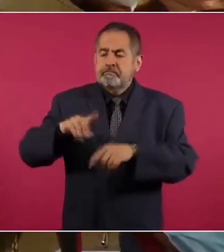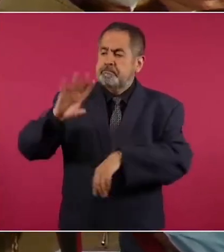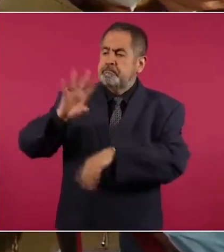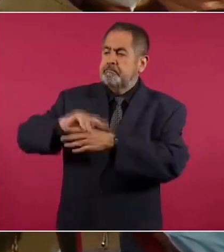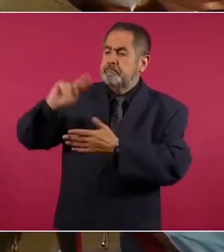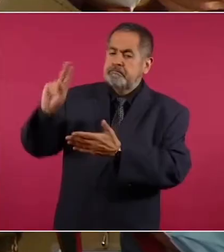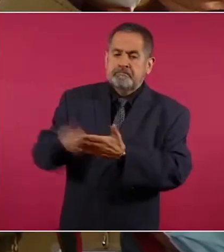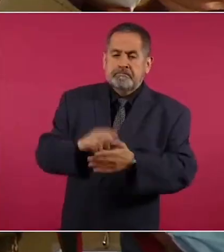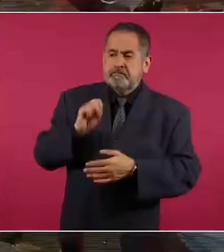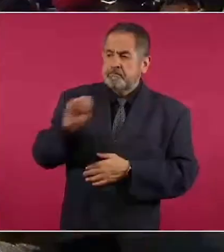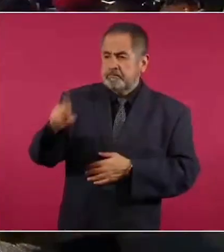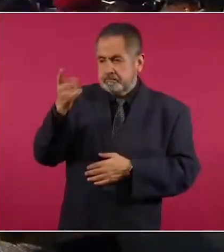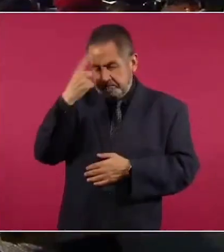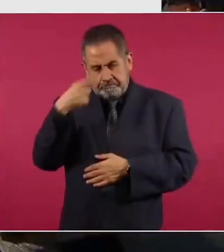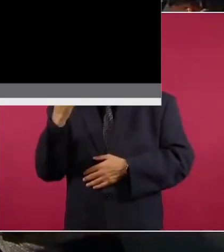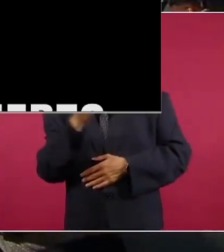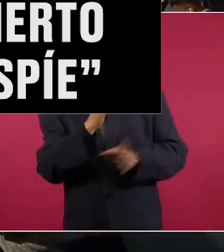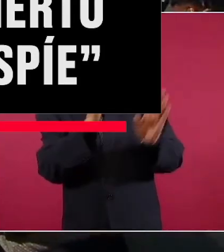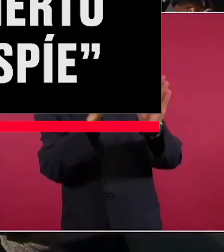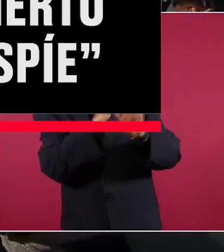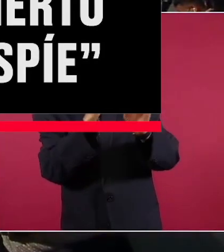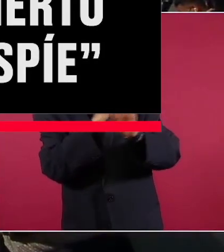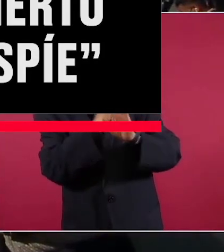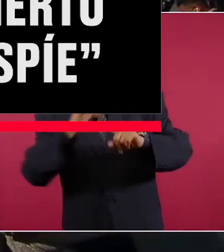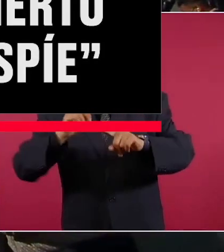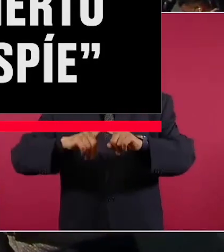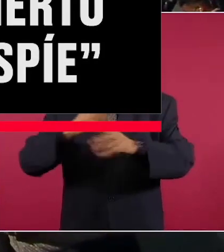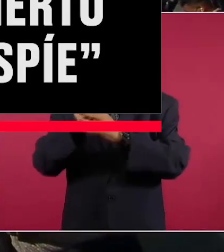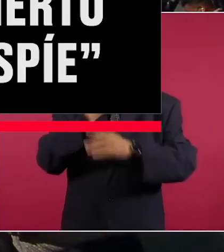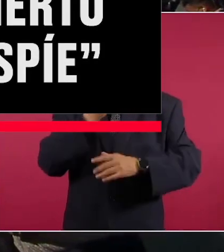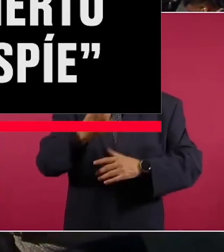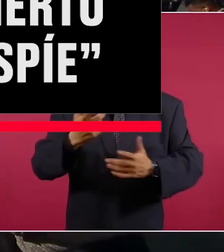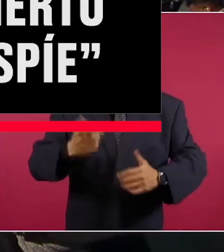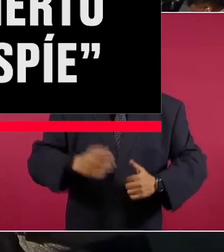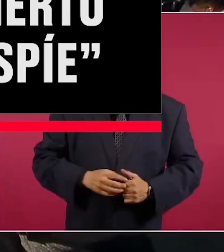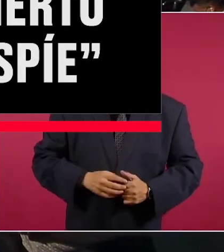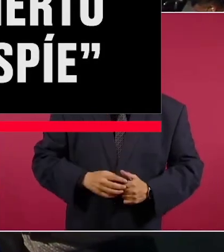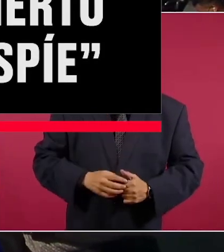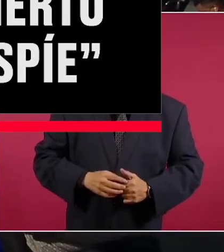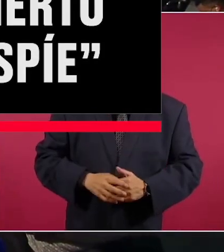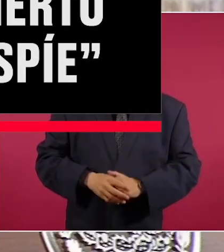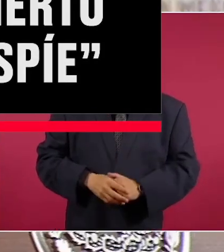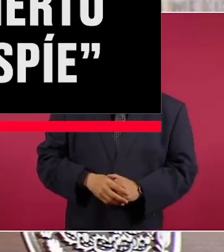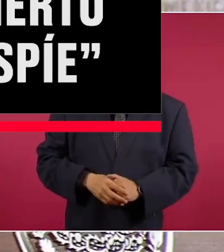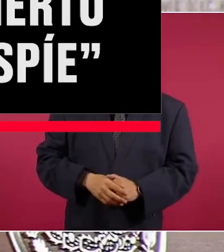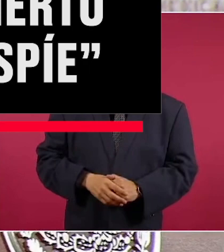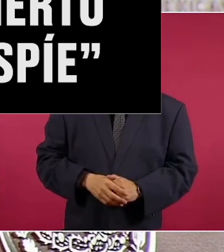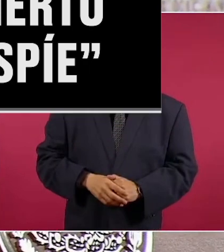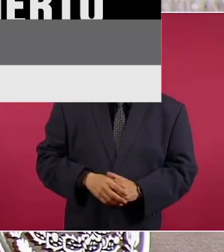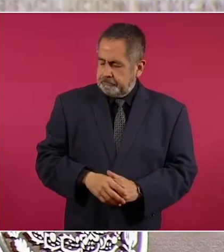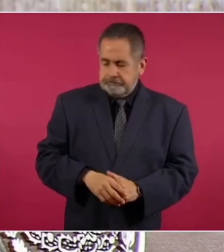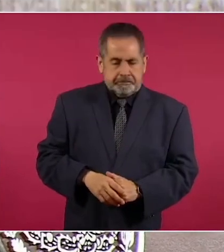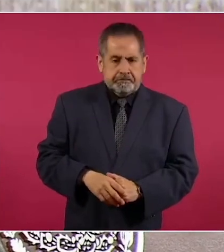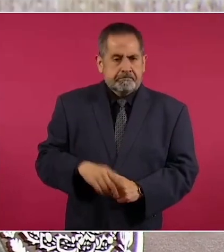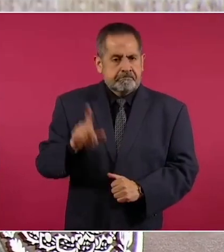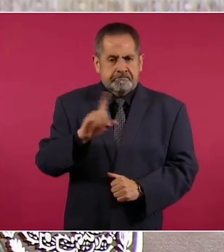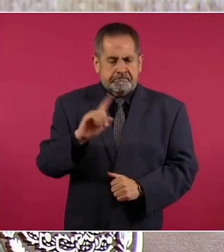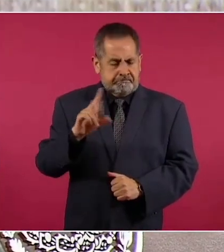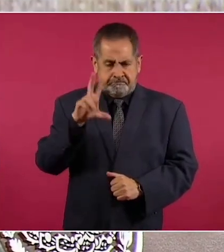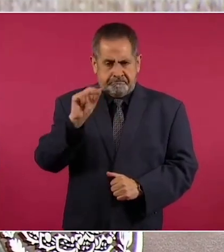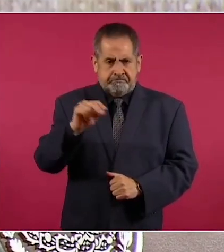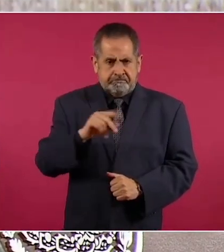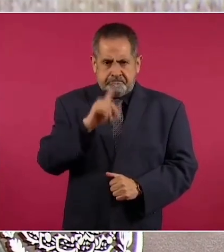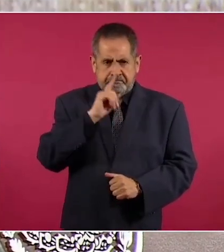al ejército para espiar. Bueno, no es cierto que